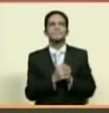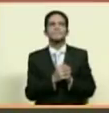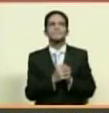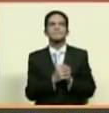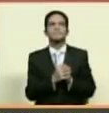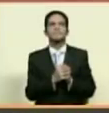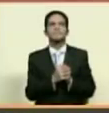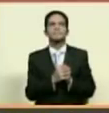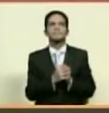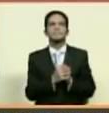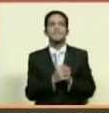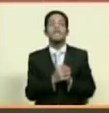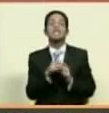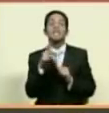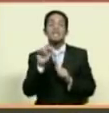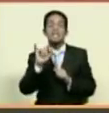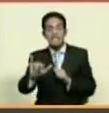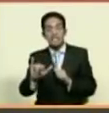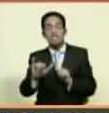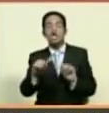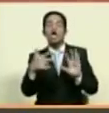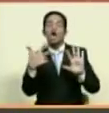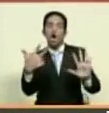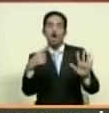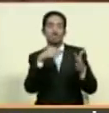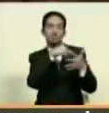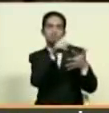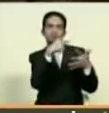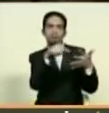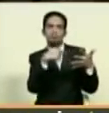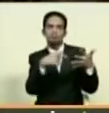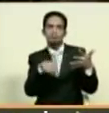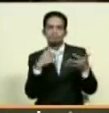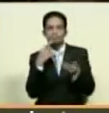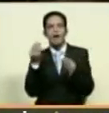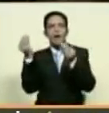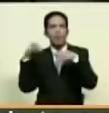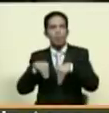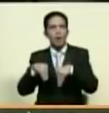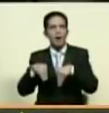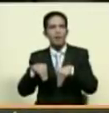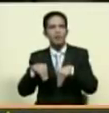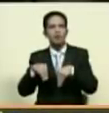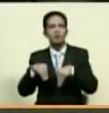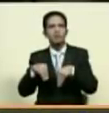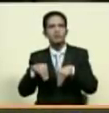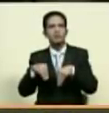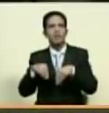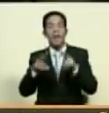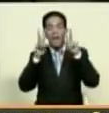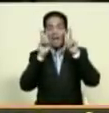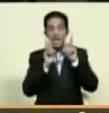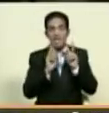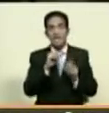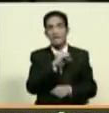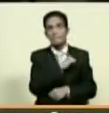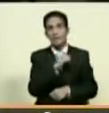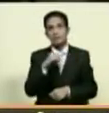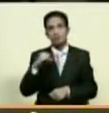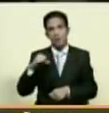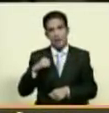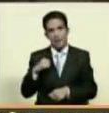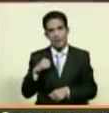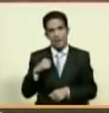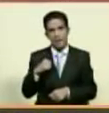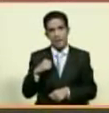y los 8 productos acordados dentro de lo que es la canasta